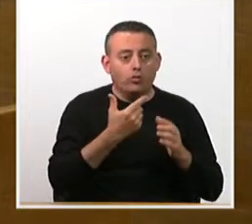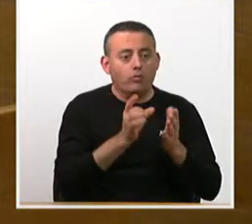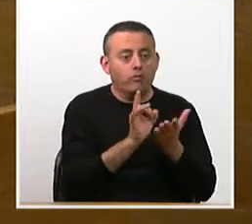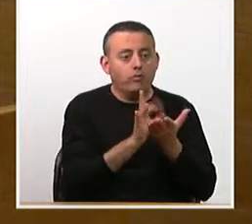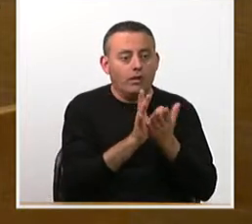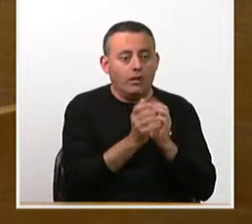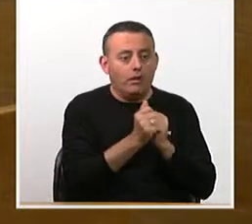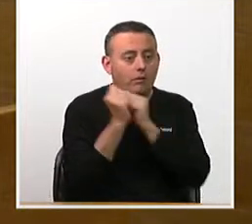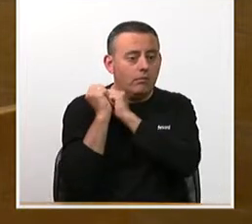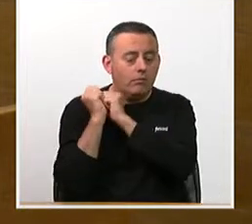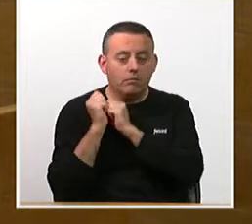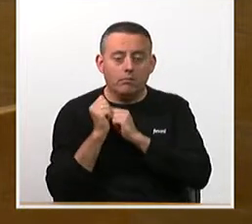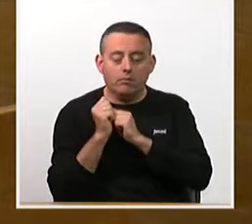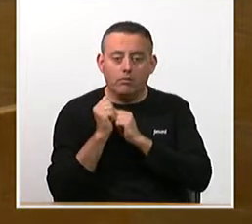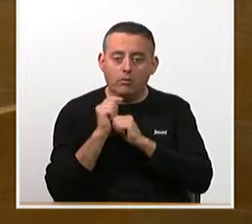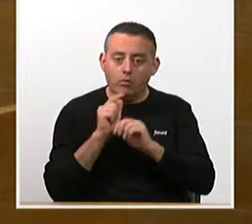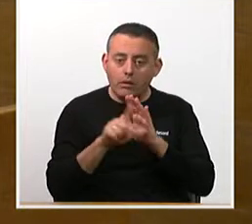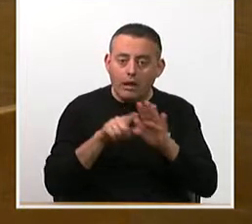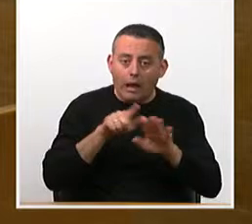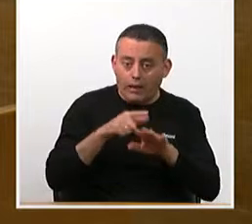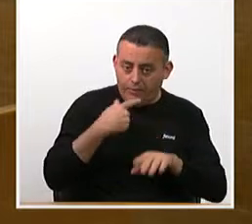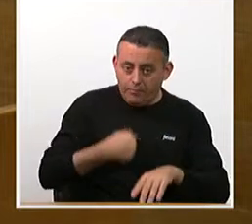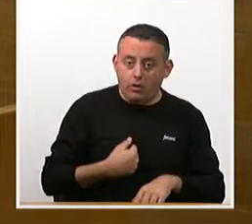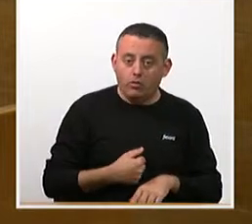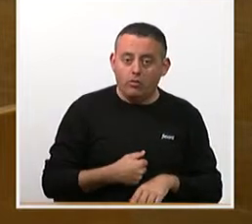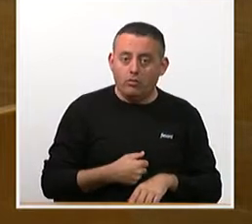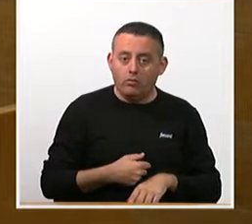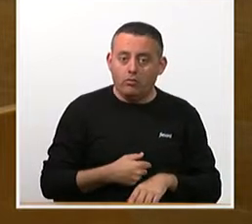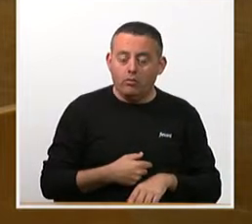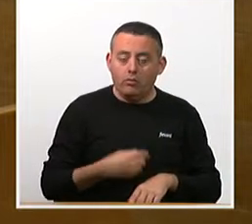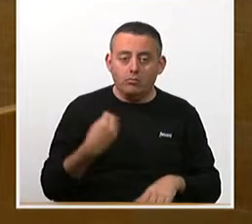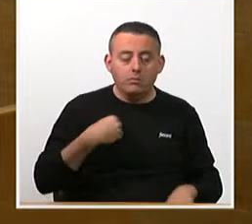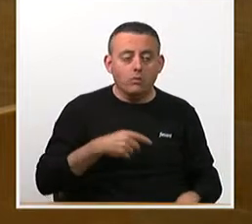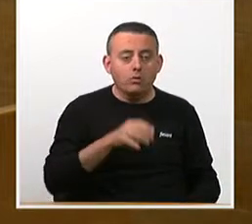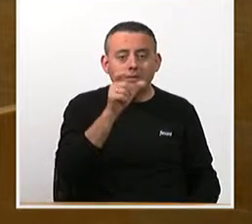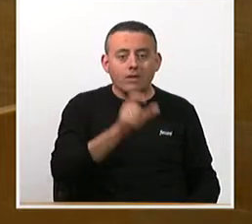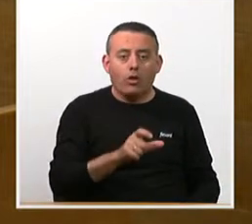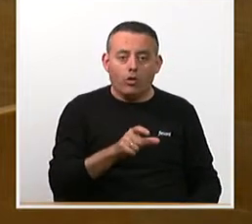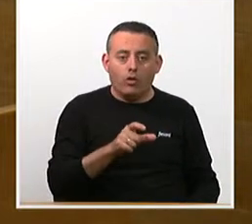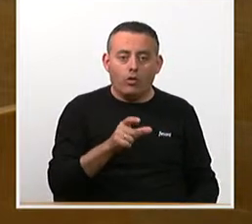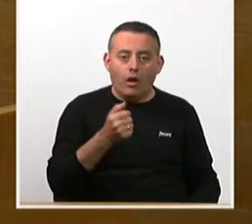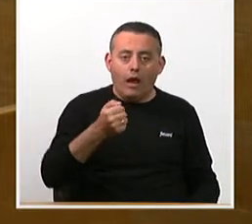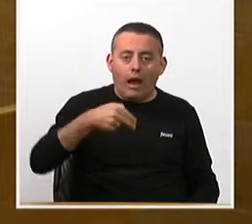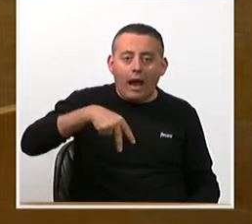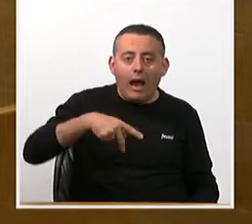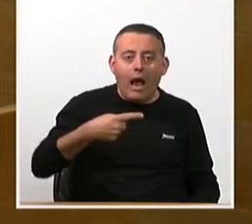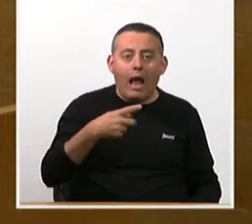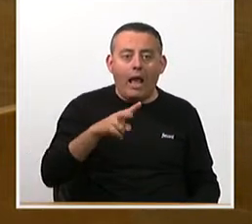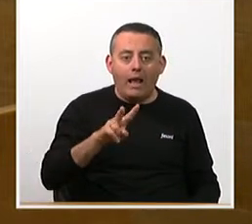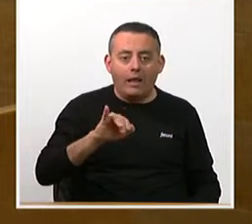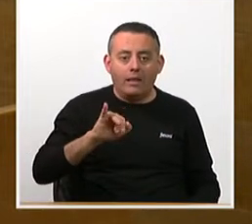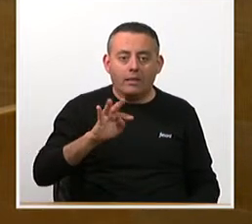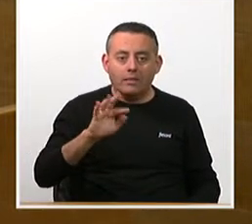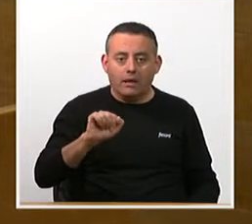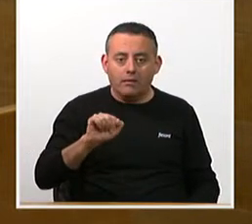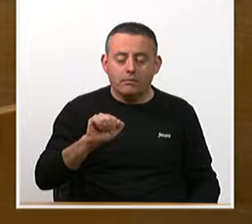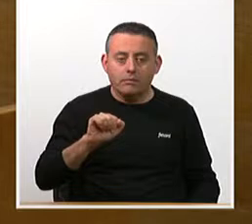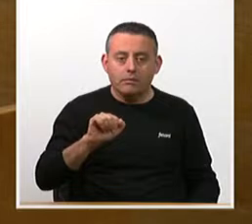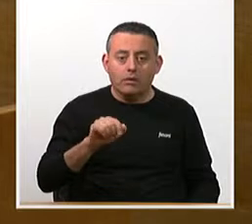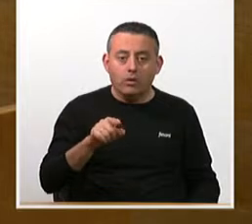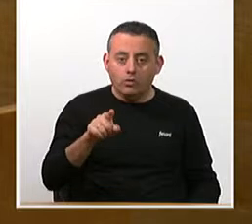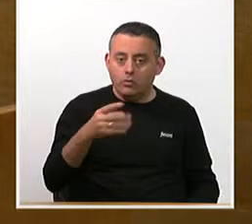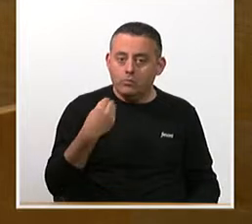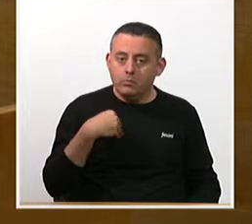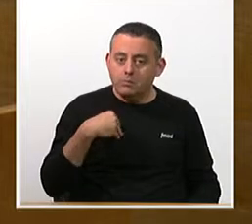anguita a la que le tengo un profundo respeto un profundo respeto como tú bien usted bien ha señalado no la he cesado